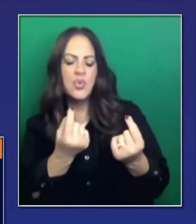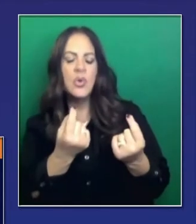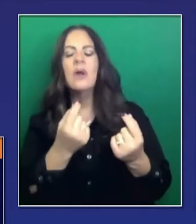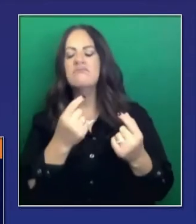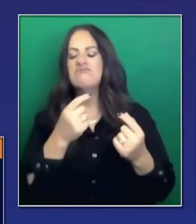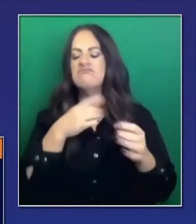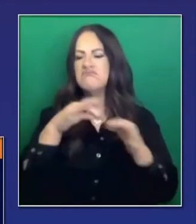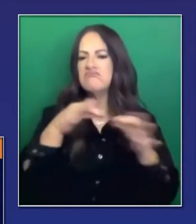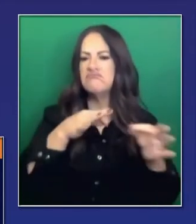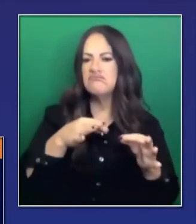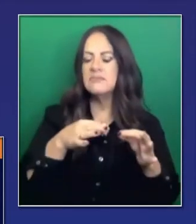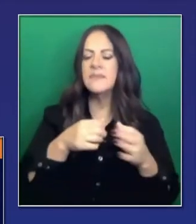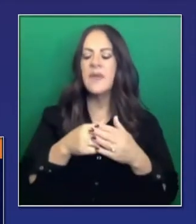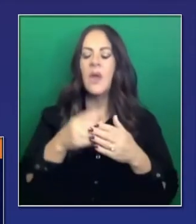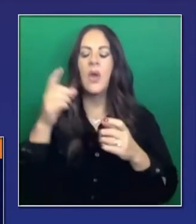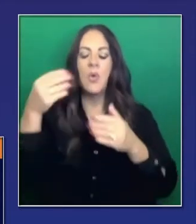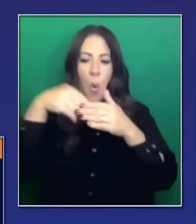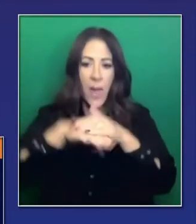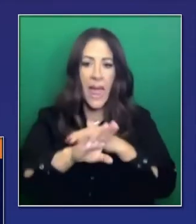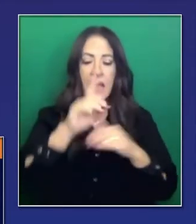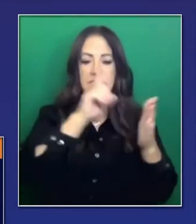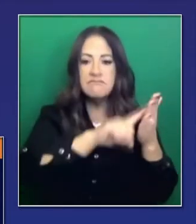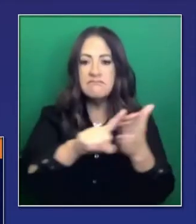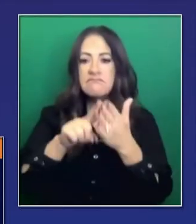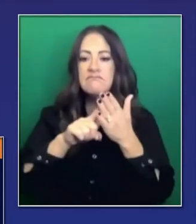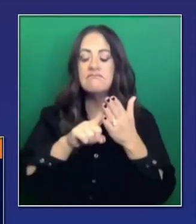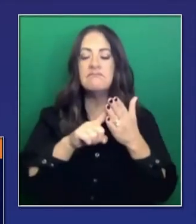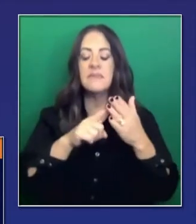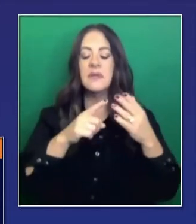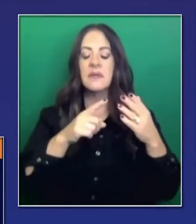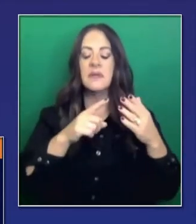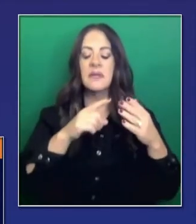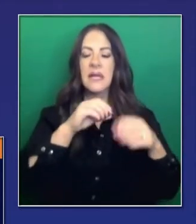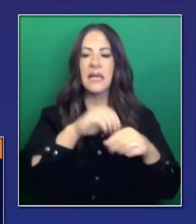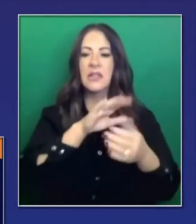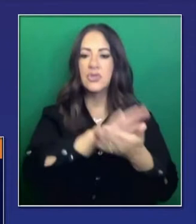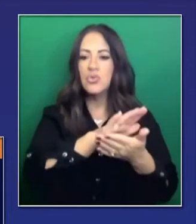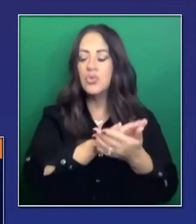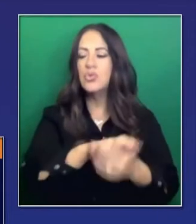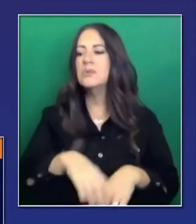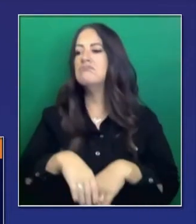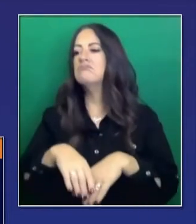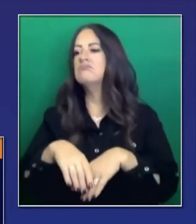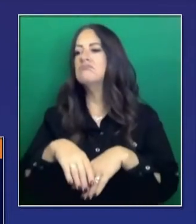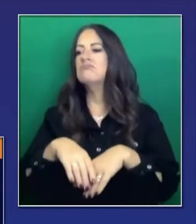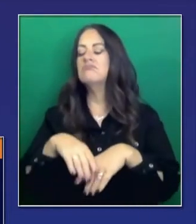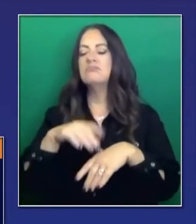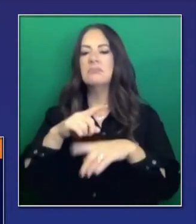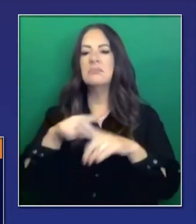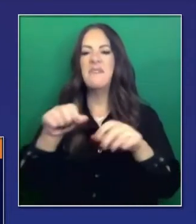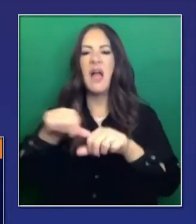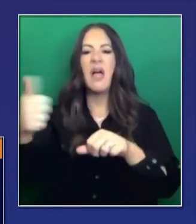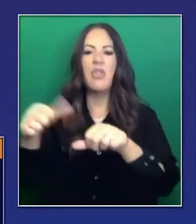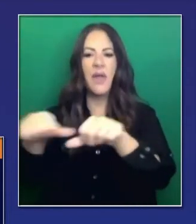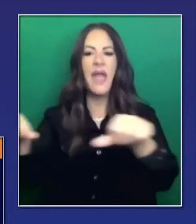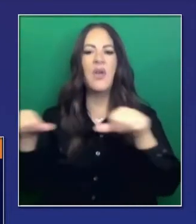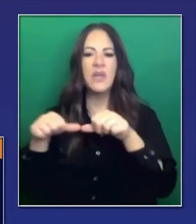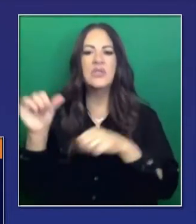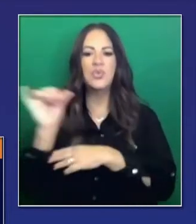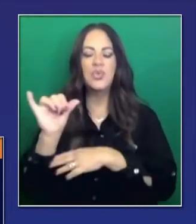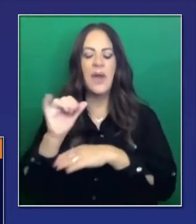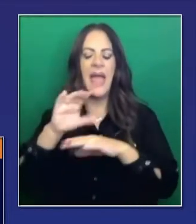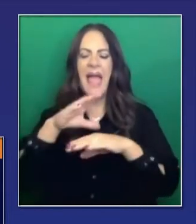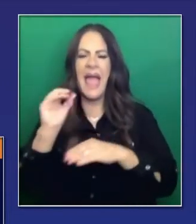revisiones físicas en persona de las instalaciones. Queremos estar más presentes, más cerca a las preocupaciones y las oportunidades